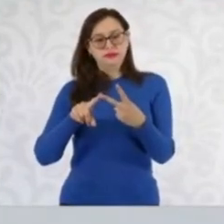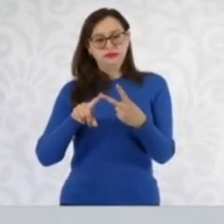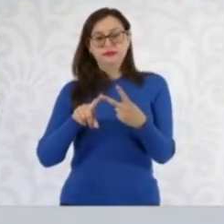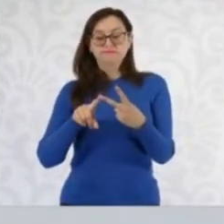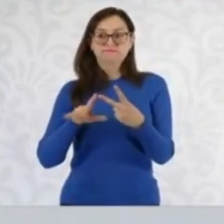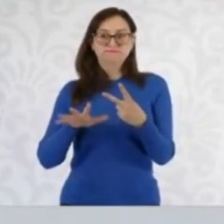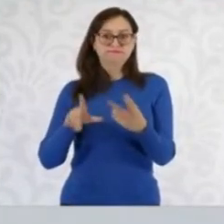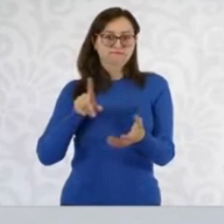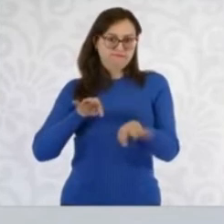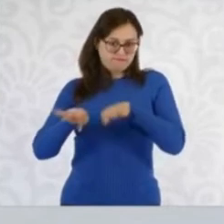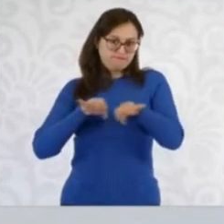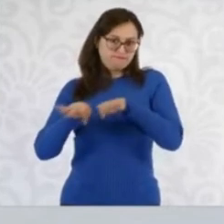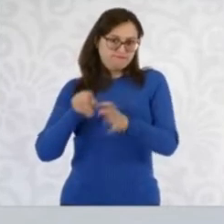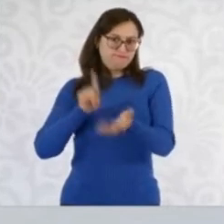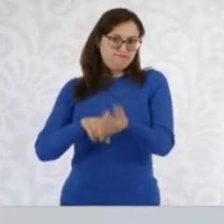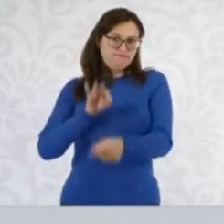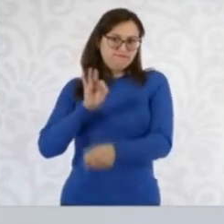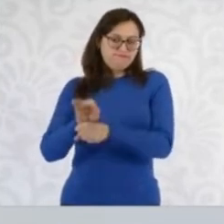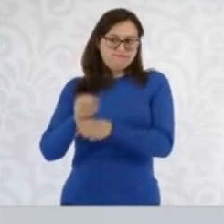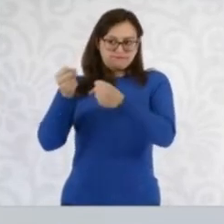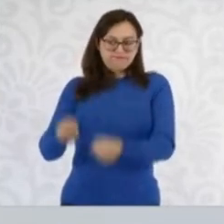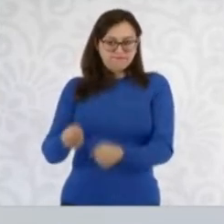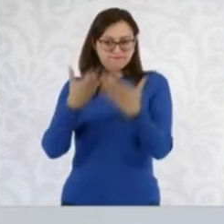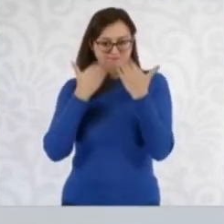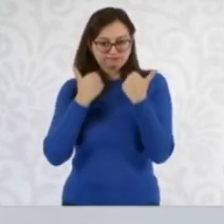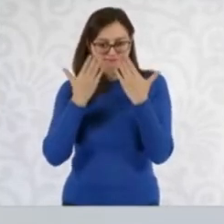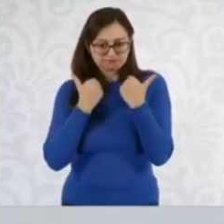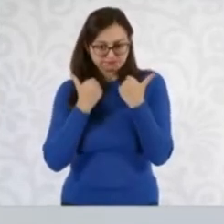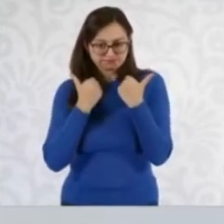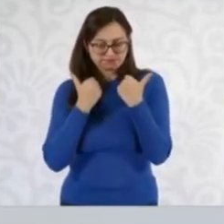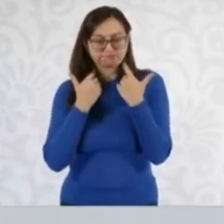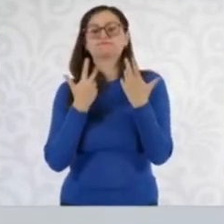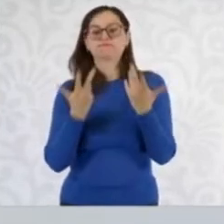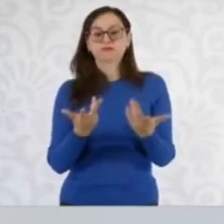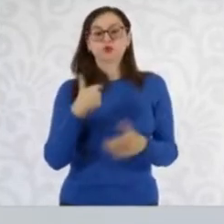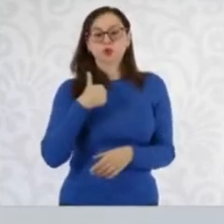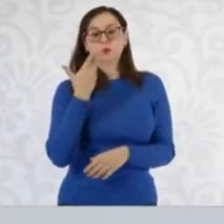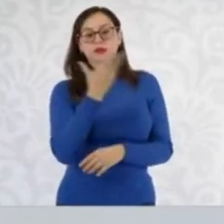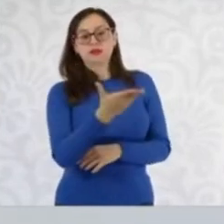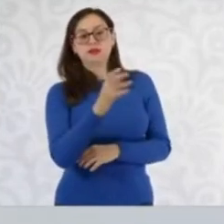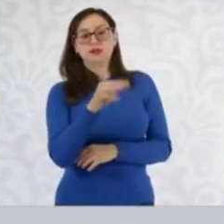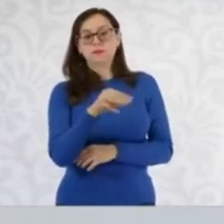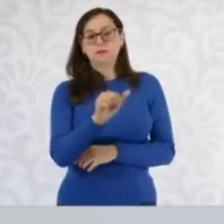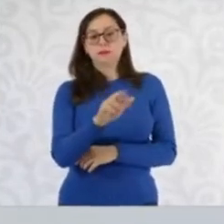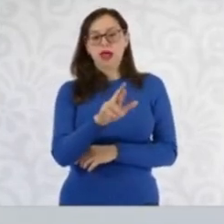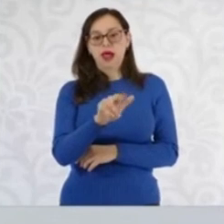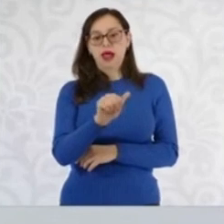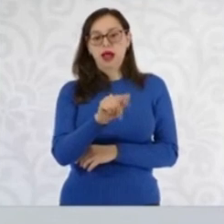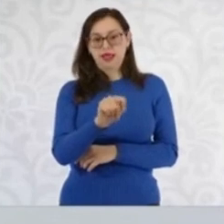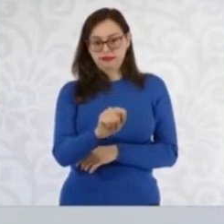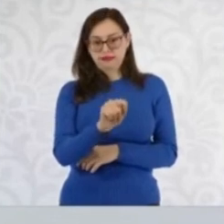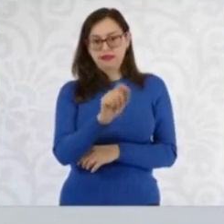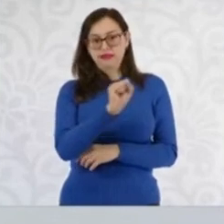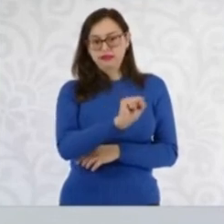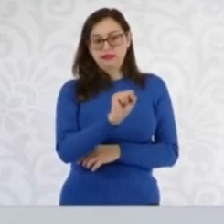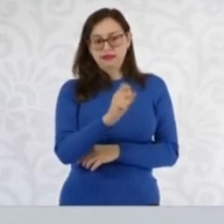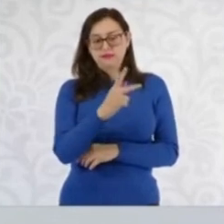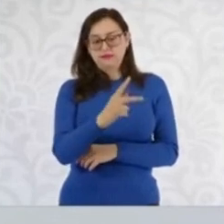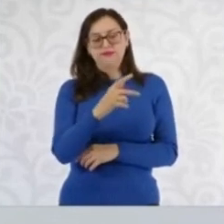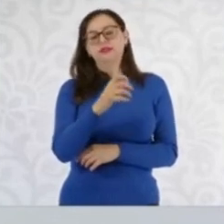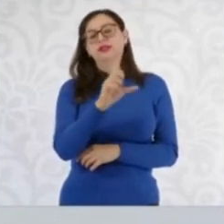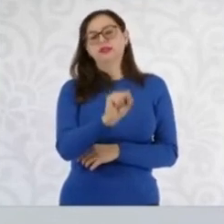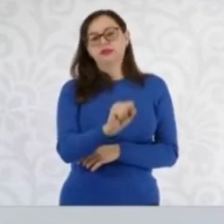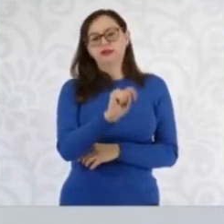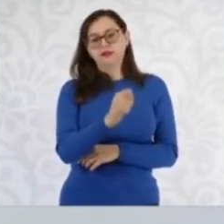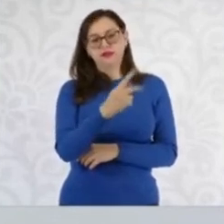seguridad de las y los trabajadores mineros. Le pedí a Marat, al secretario del Trabajo, que se incrementen las inspecciones y que se